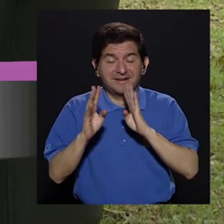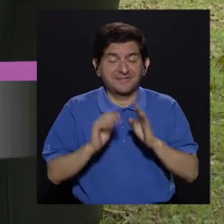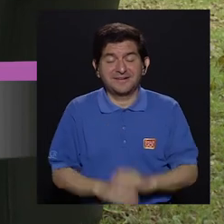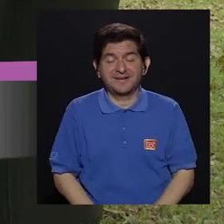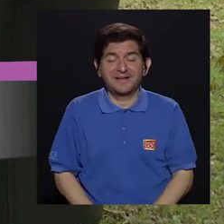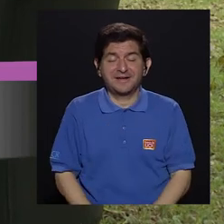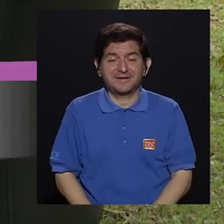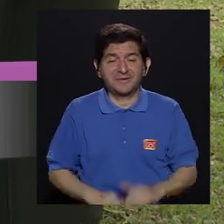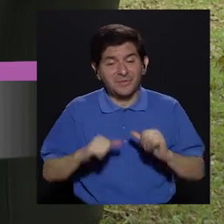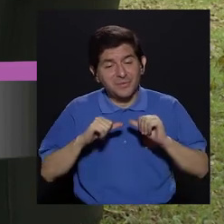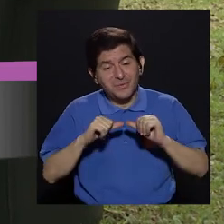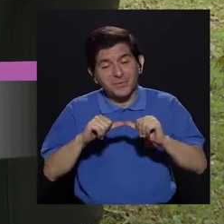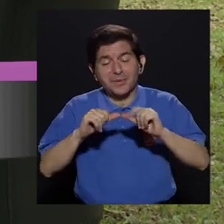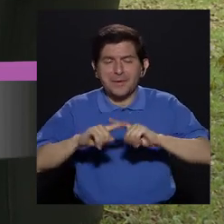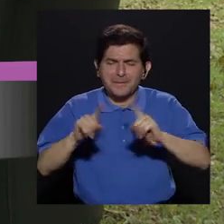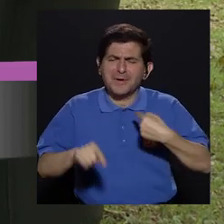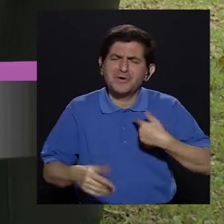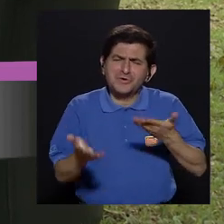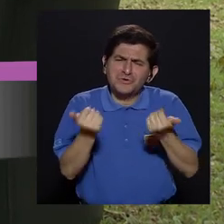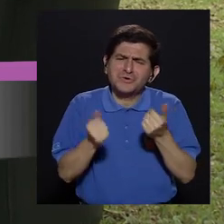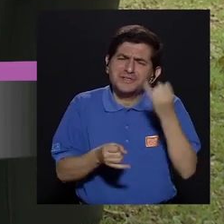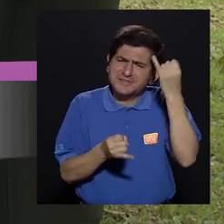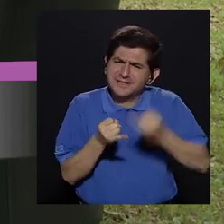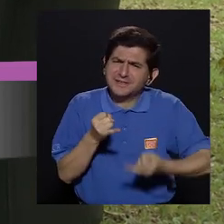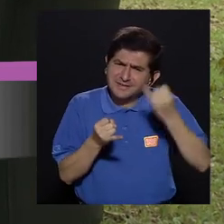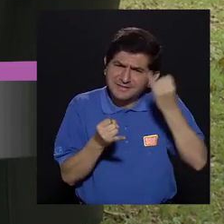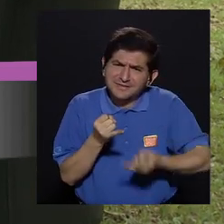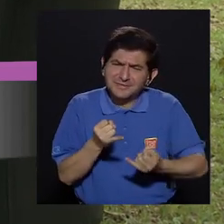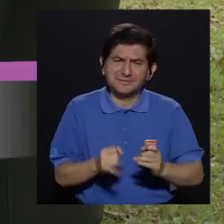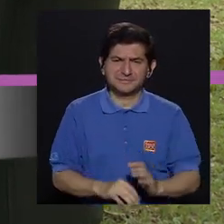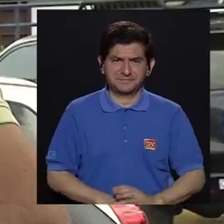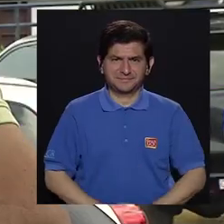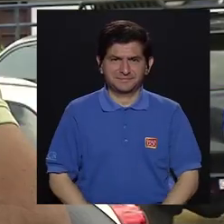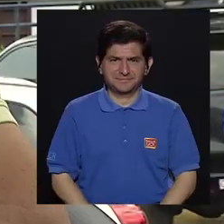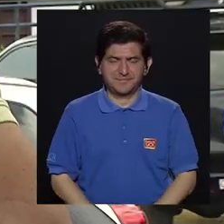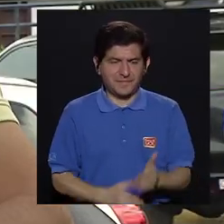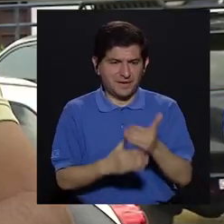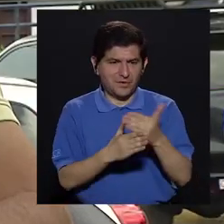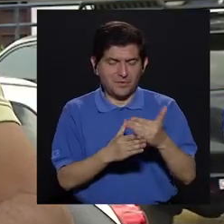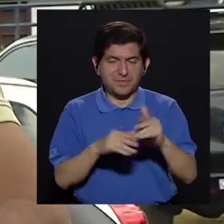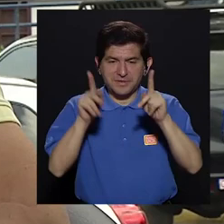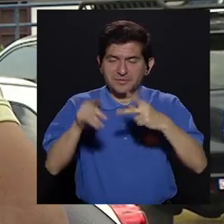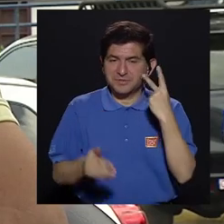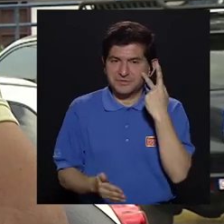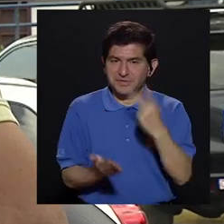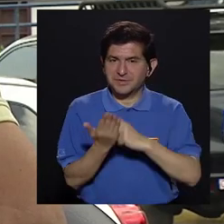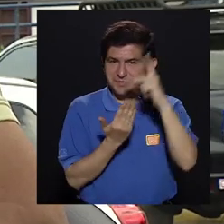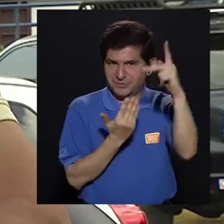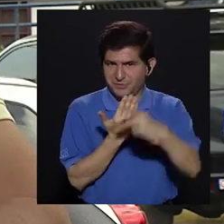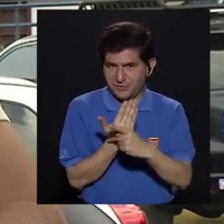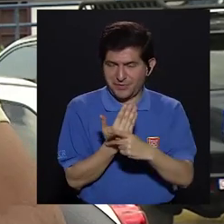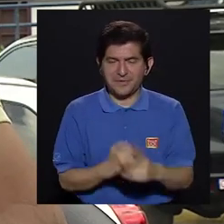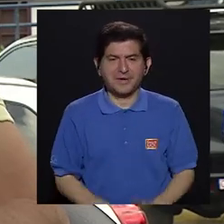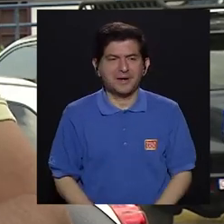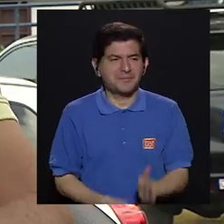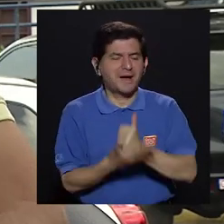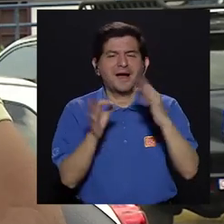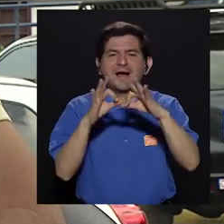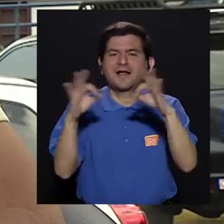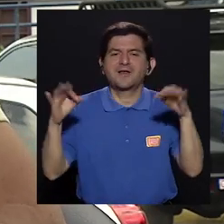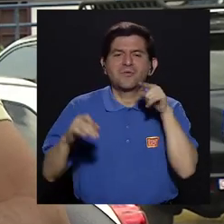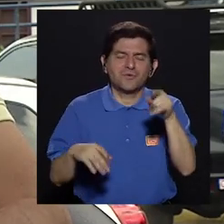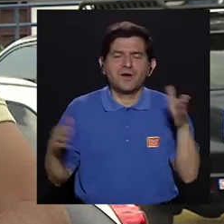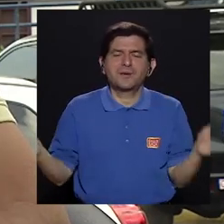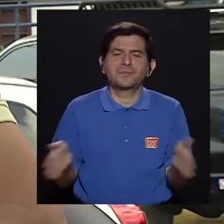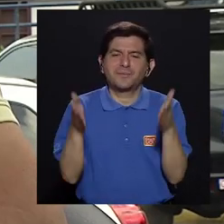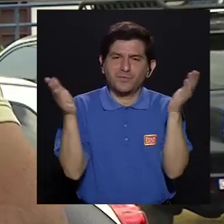conversando bastante más, pero sí me gustaría cerrarlo compartiendo con los televidentes tal vez alguna frase